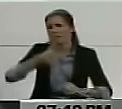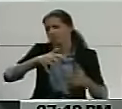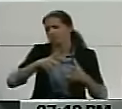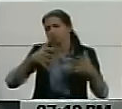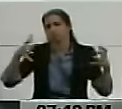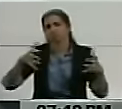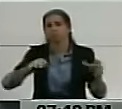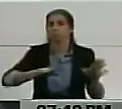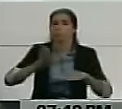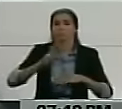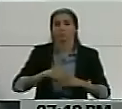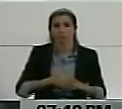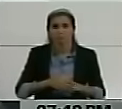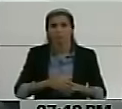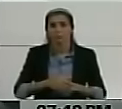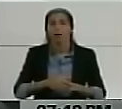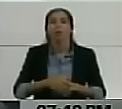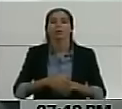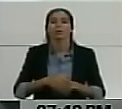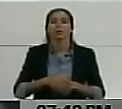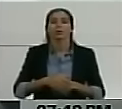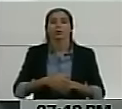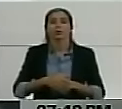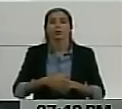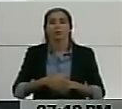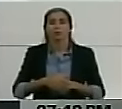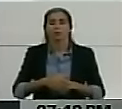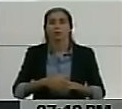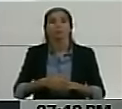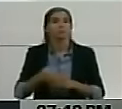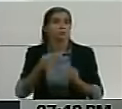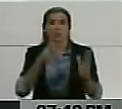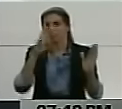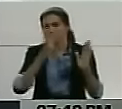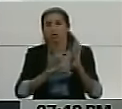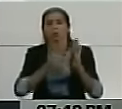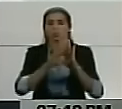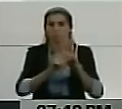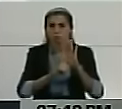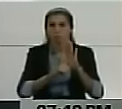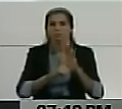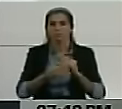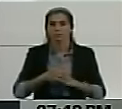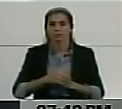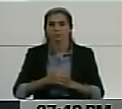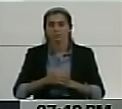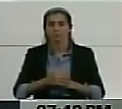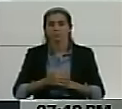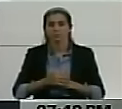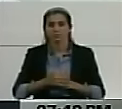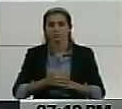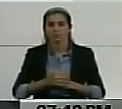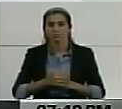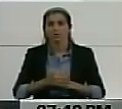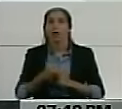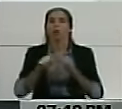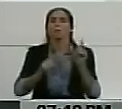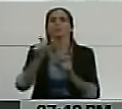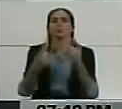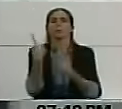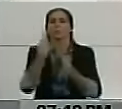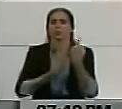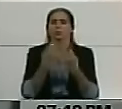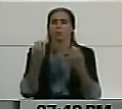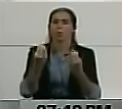Por otro lado la Constitución. Nosotros estamos dentro de la Constitución. Hay gente que ha hecho algunas preguntas sobre el